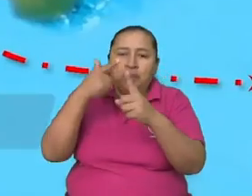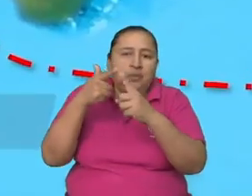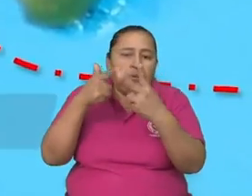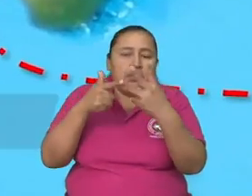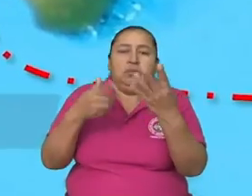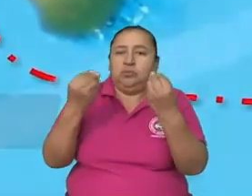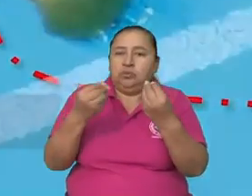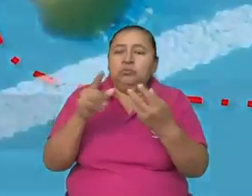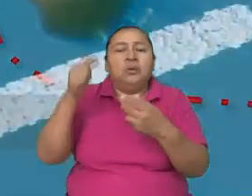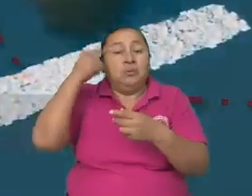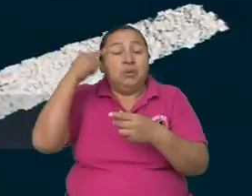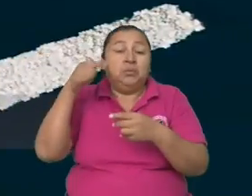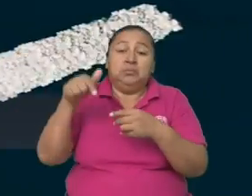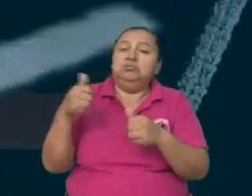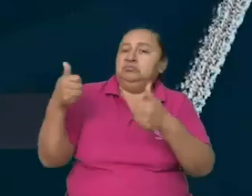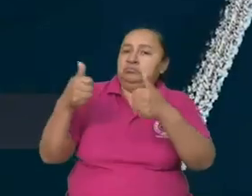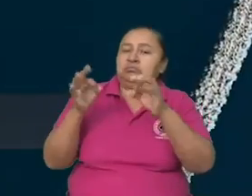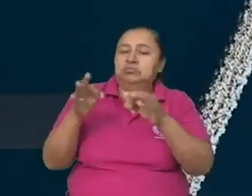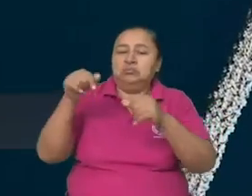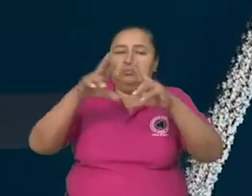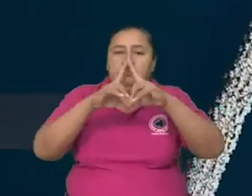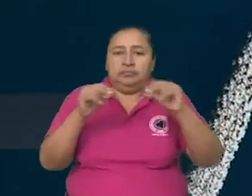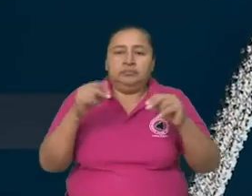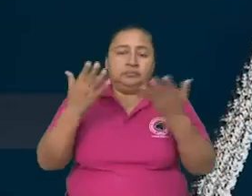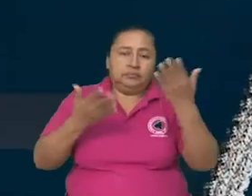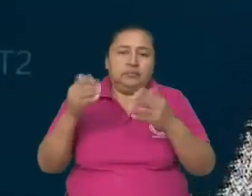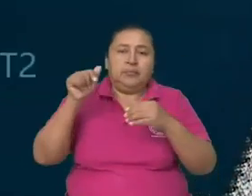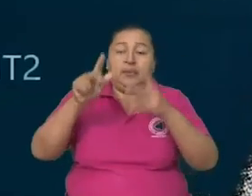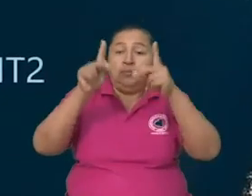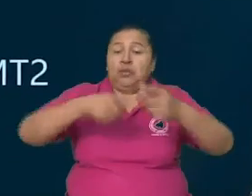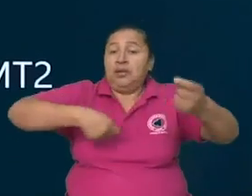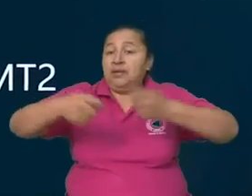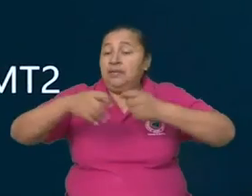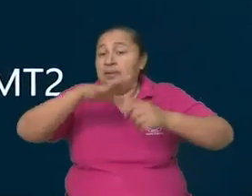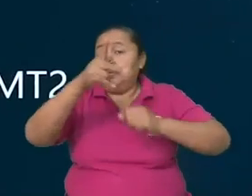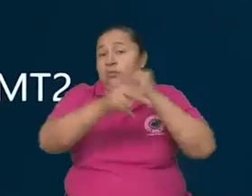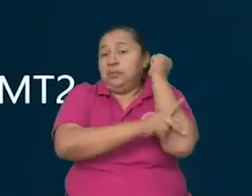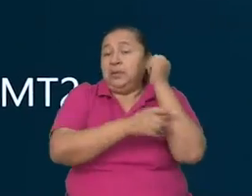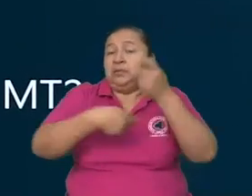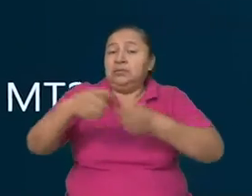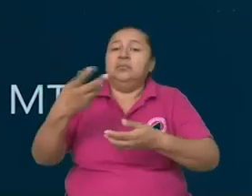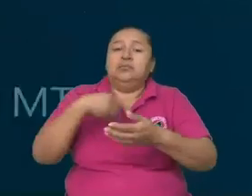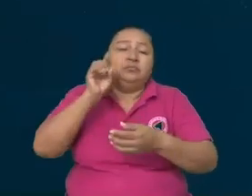Consideramos que eso va a ser un éxito para Nicaragua, para los exportadores, para los importadores, para el